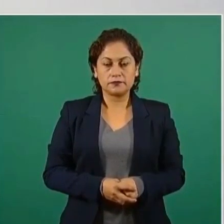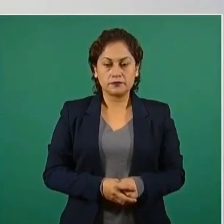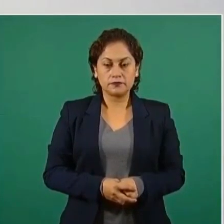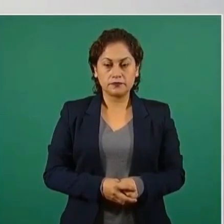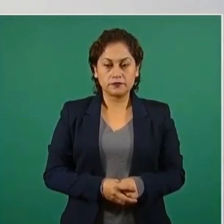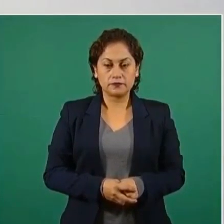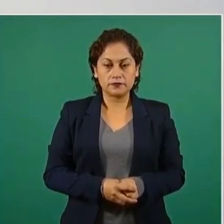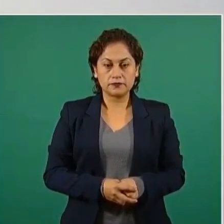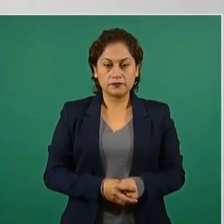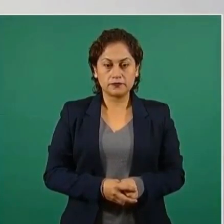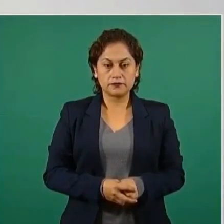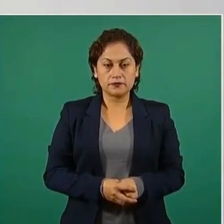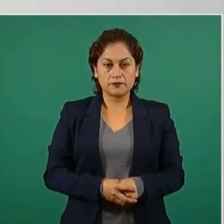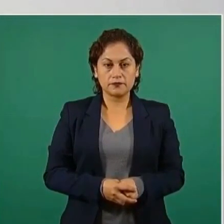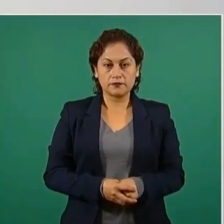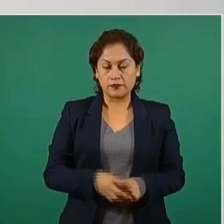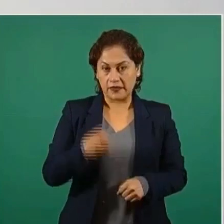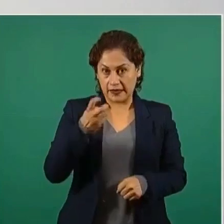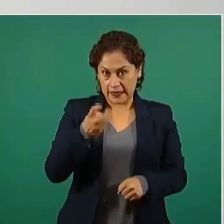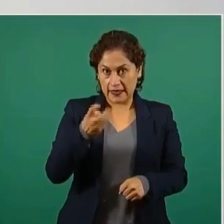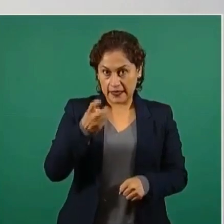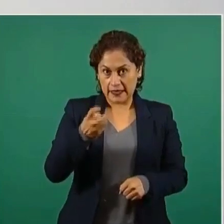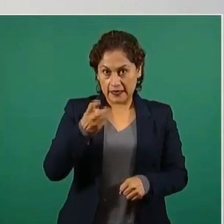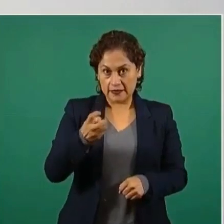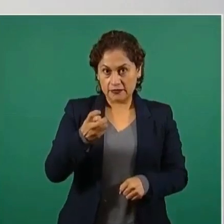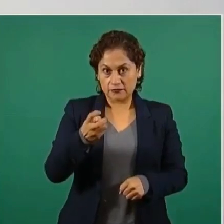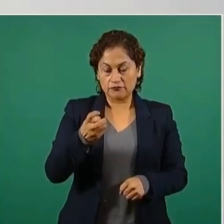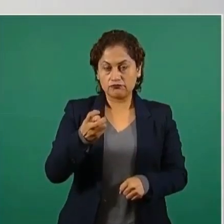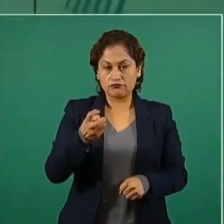a corrernos hacia eso.